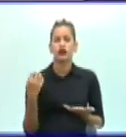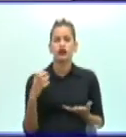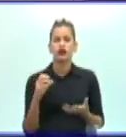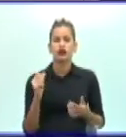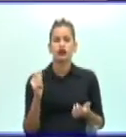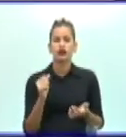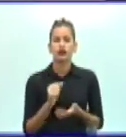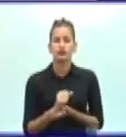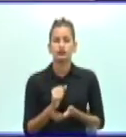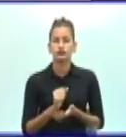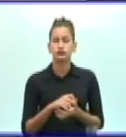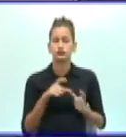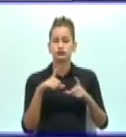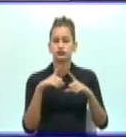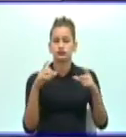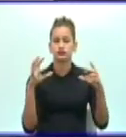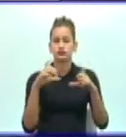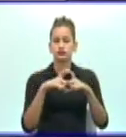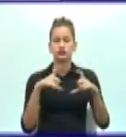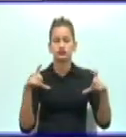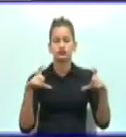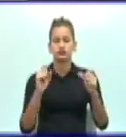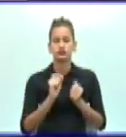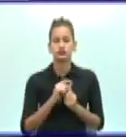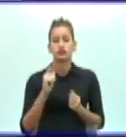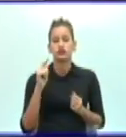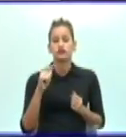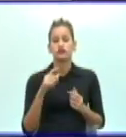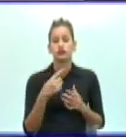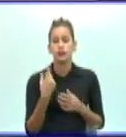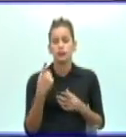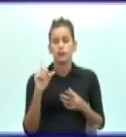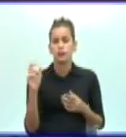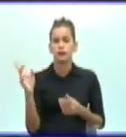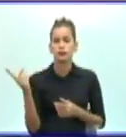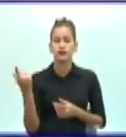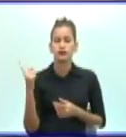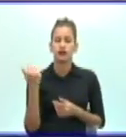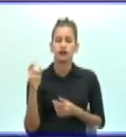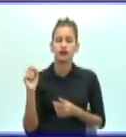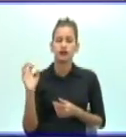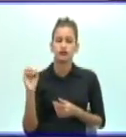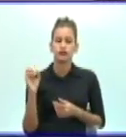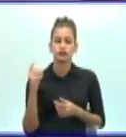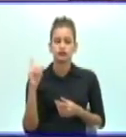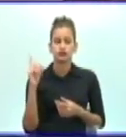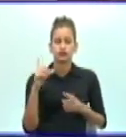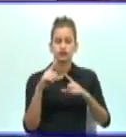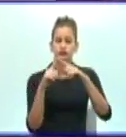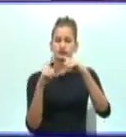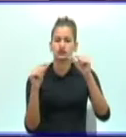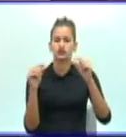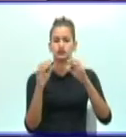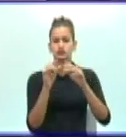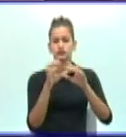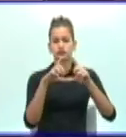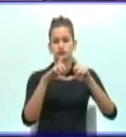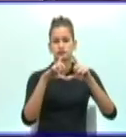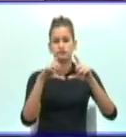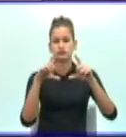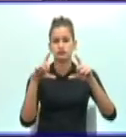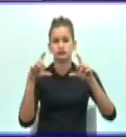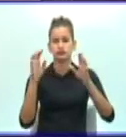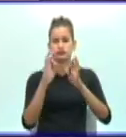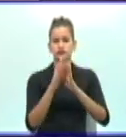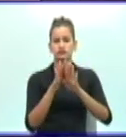a trasladar sobre ese plano este triángulo. Observen que lo hago en